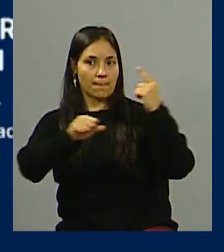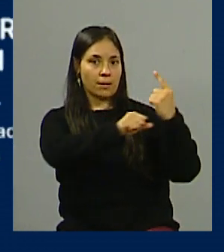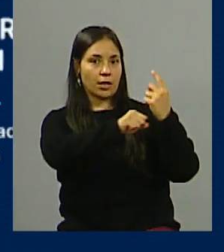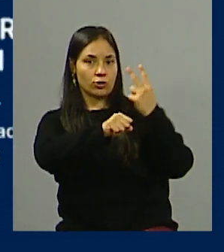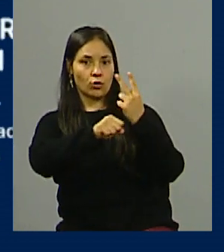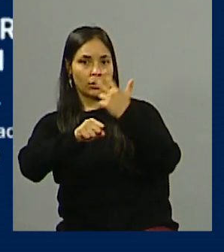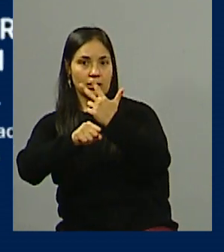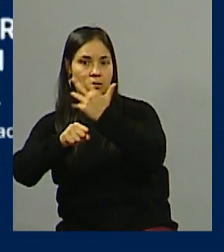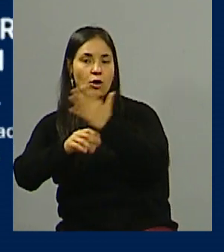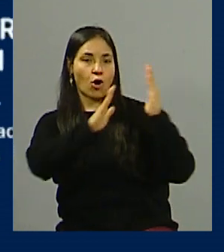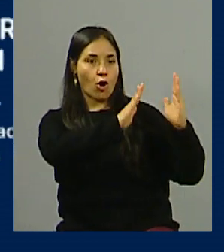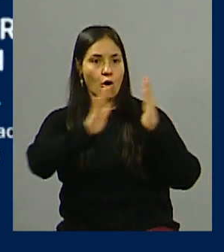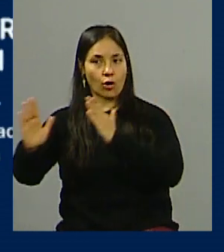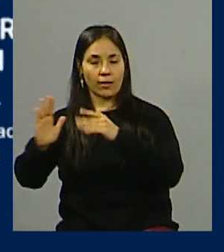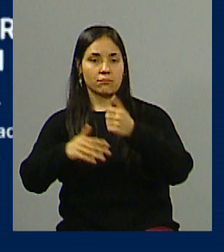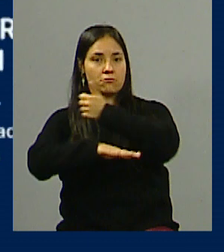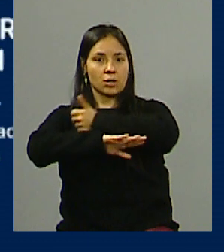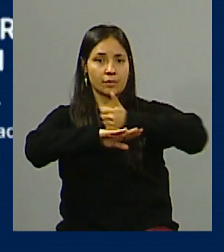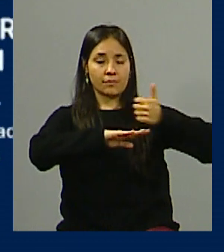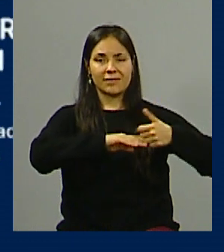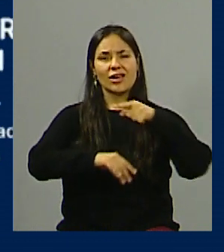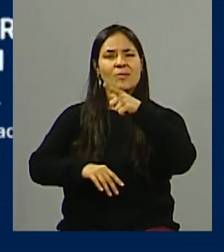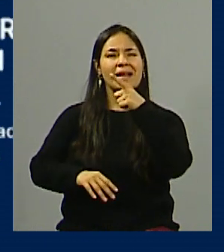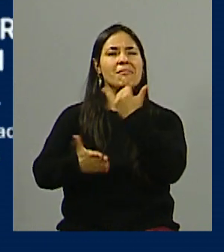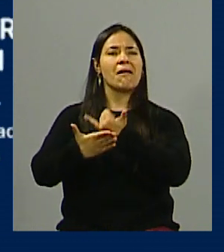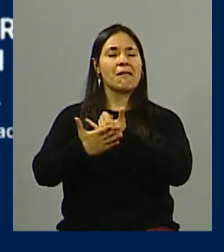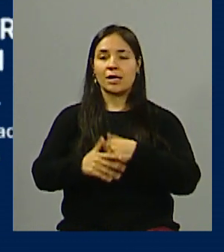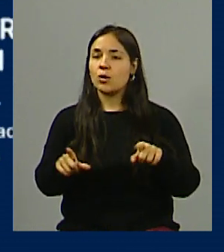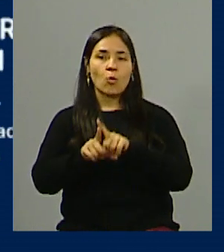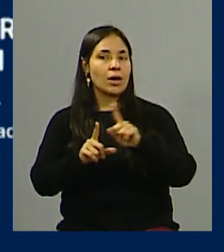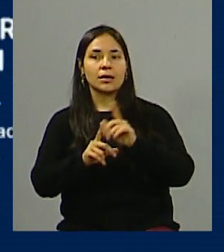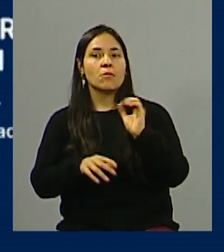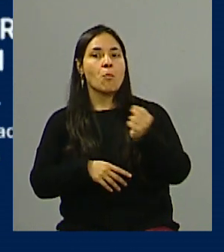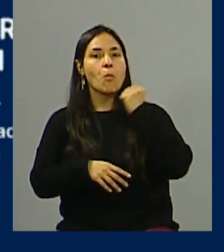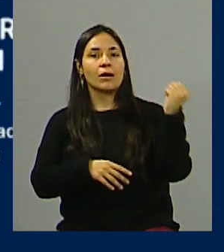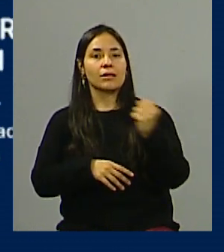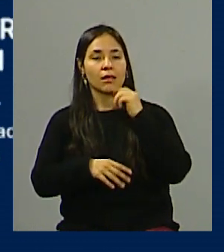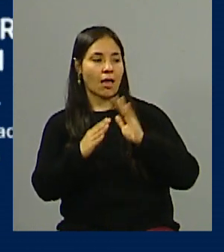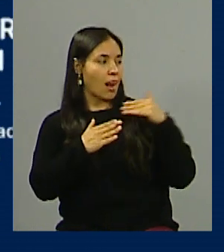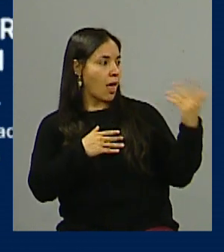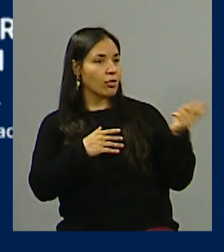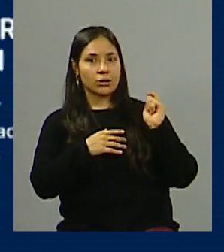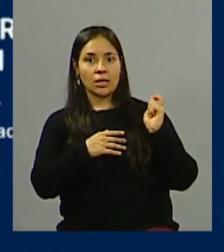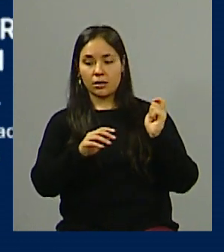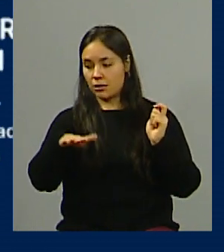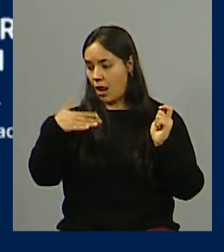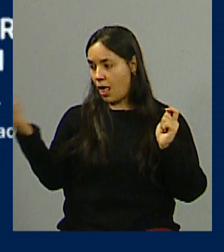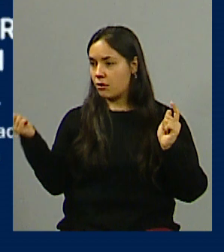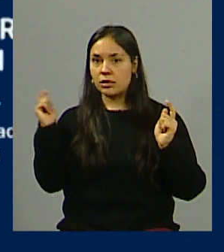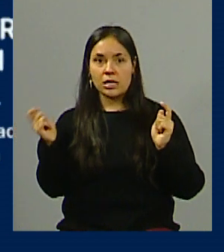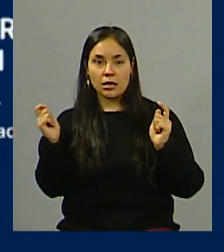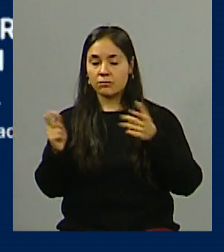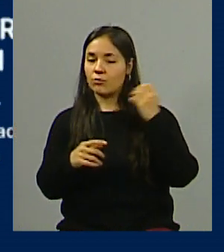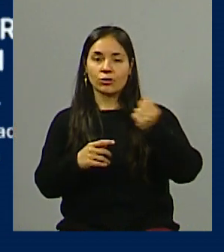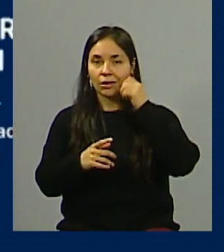Milei. Parece una cosa menor, pero para ellos principalmente es muy importante al lado de quién están, en qué lugar están, así que pasa a